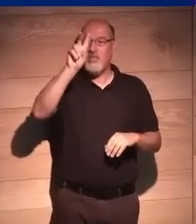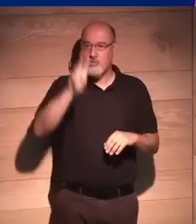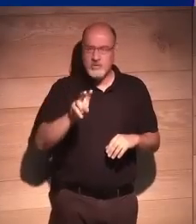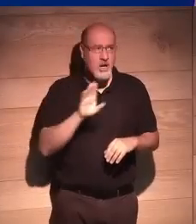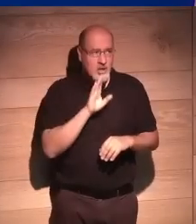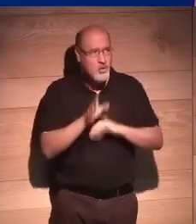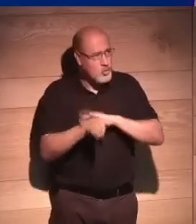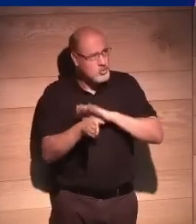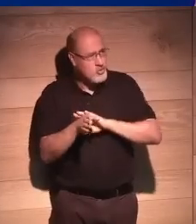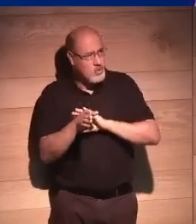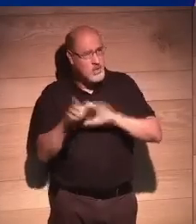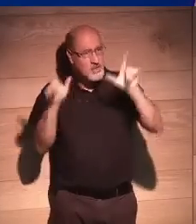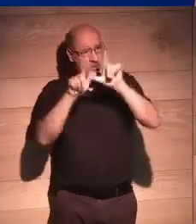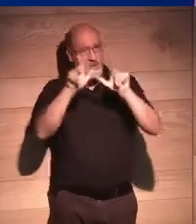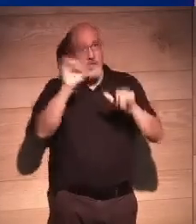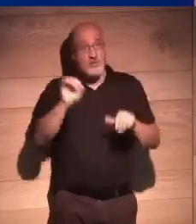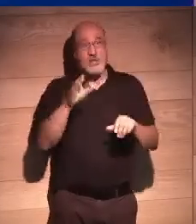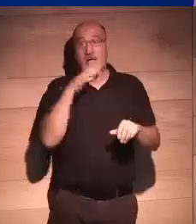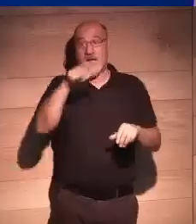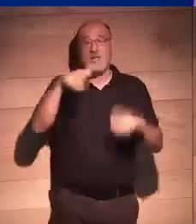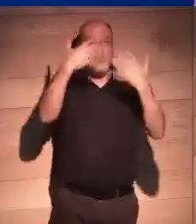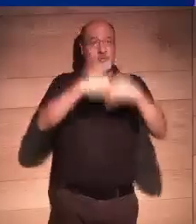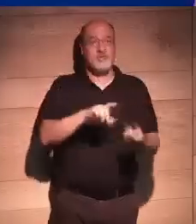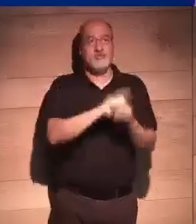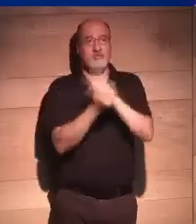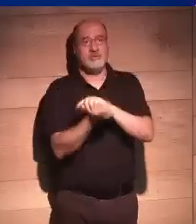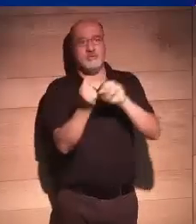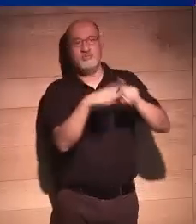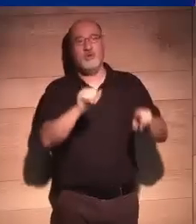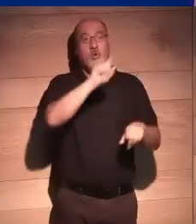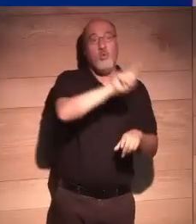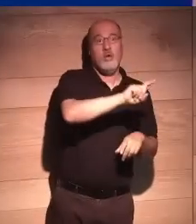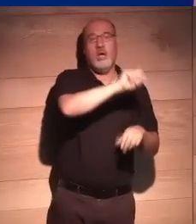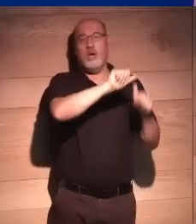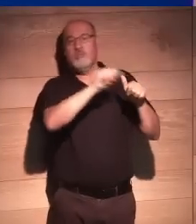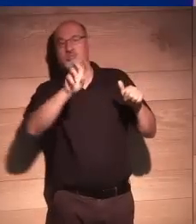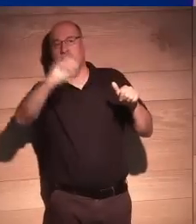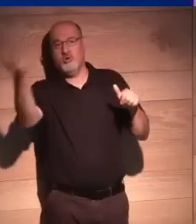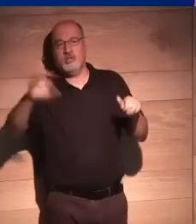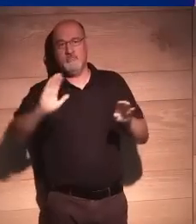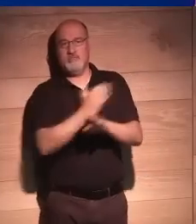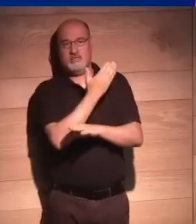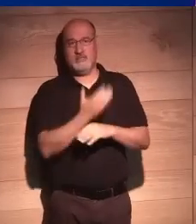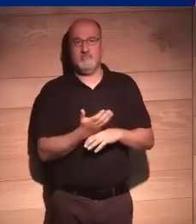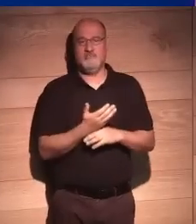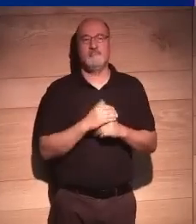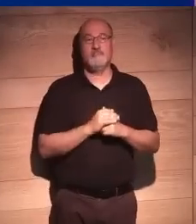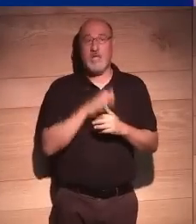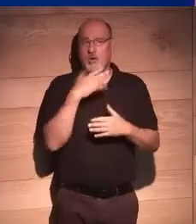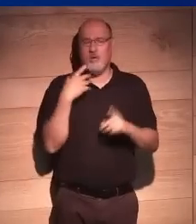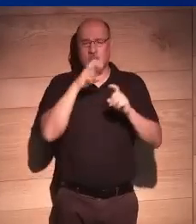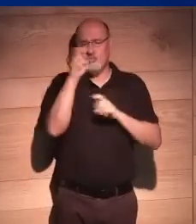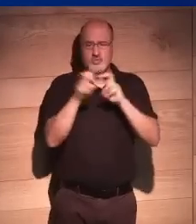2, claro, pues hay gente que directamente la pasa. Entonces la 2 está intentando hacer una apuesta por renovarse, por ejemplo ahora por la música, una apuesta